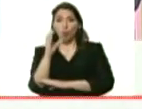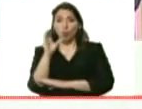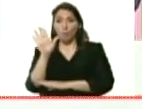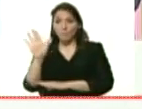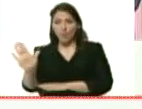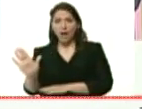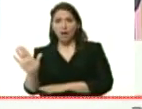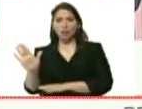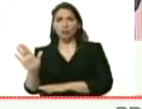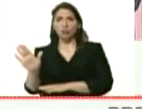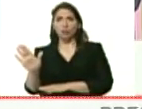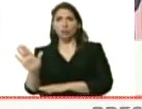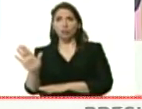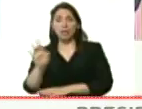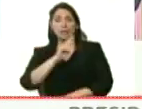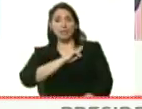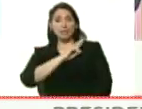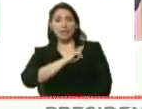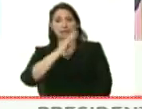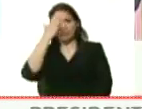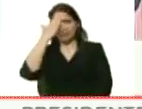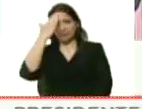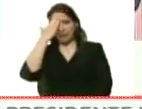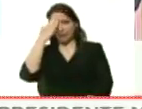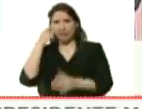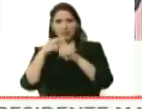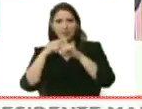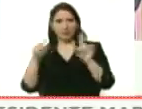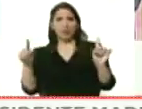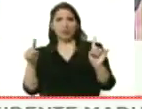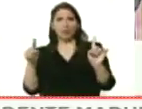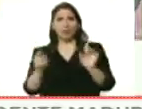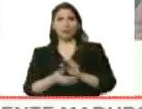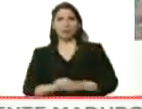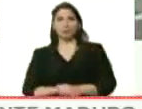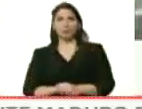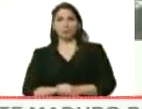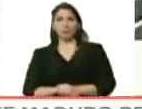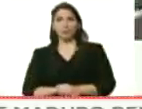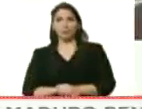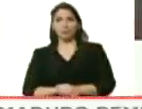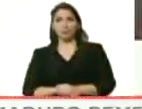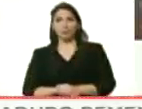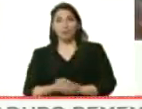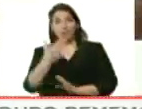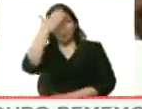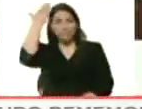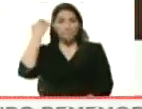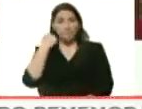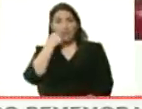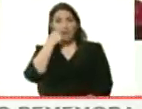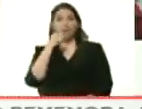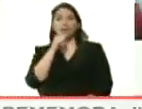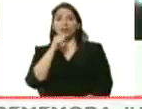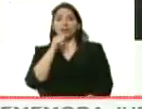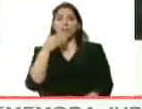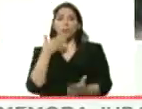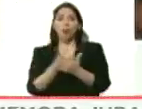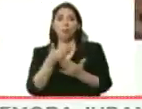una raza que se sabe distinta a la anglosajona. Por lo tanto, es Miranda quien propone el